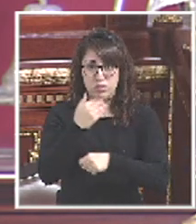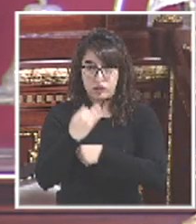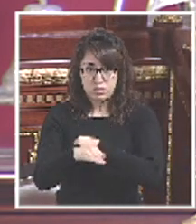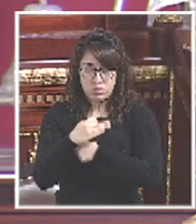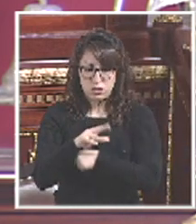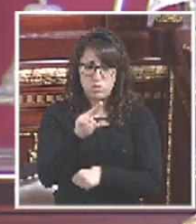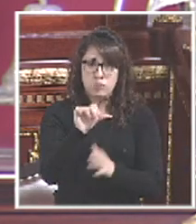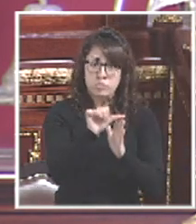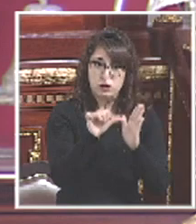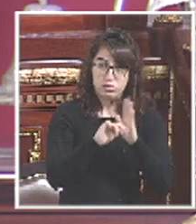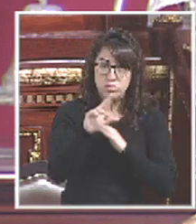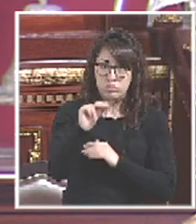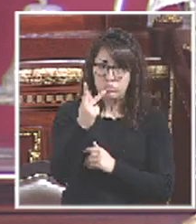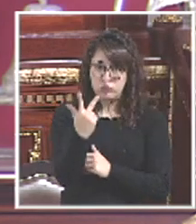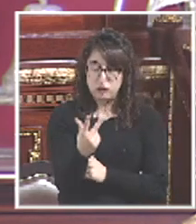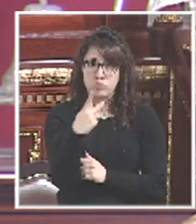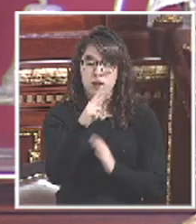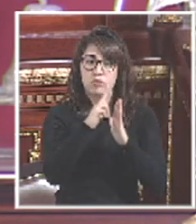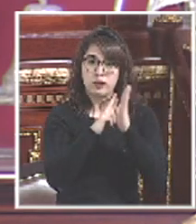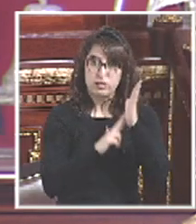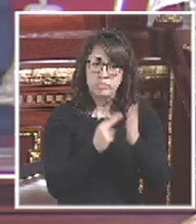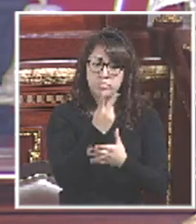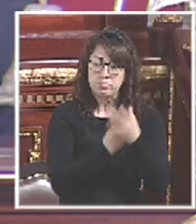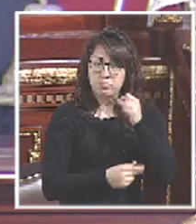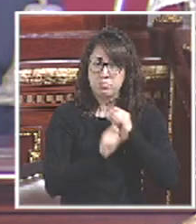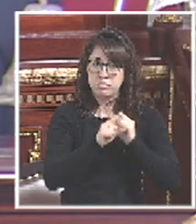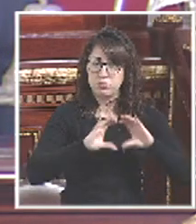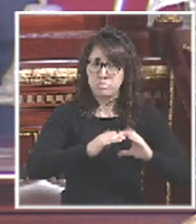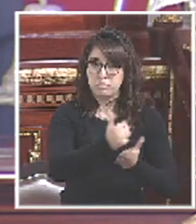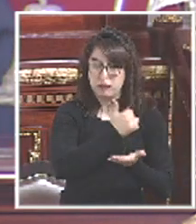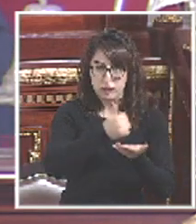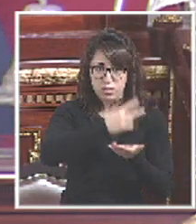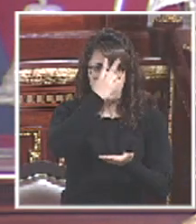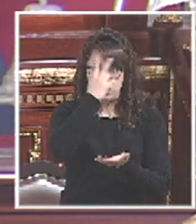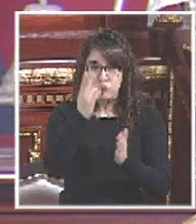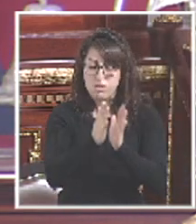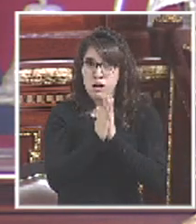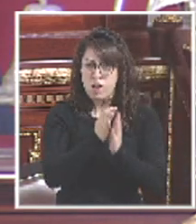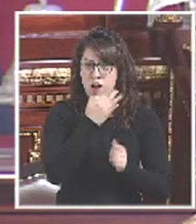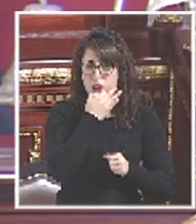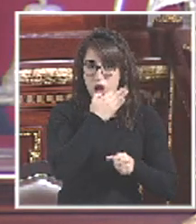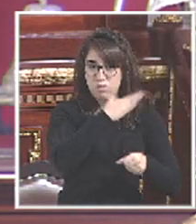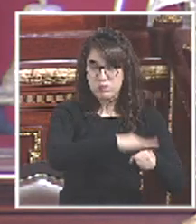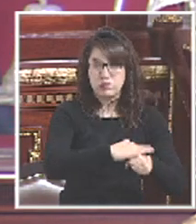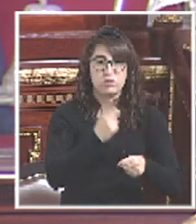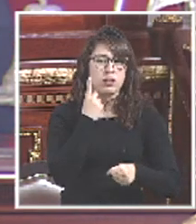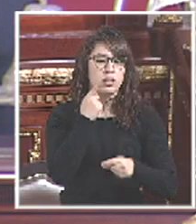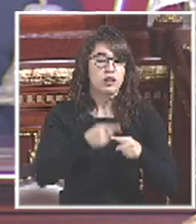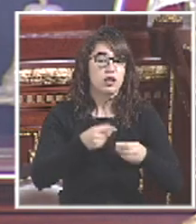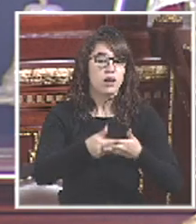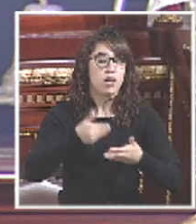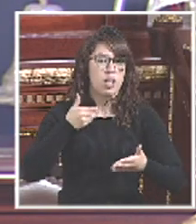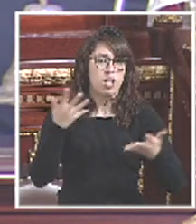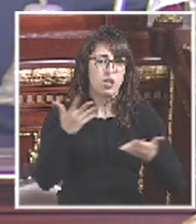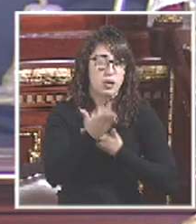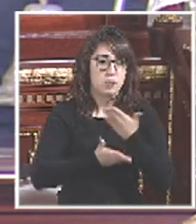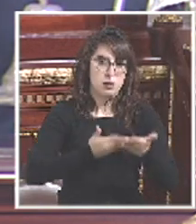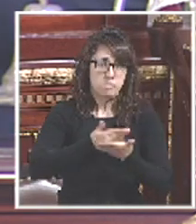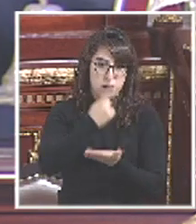artículo 88 del reglamento ambos del Congreso de la Ciudad de México, remítase al diputado proponente para los efectos a que haya